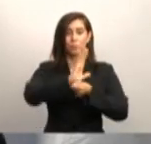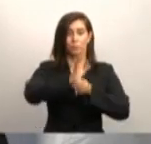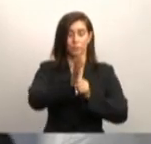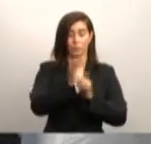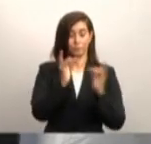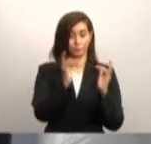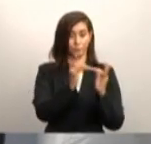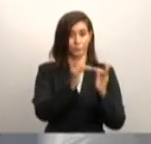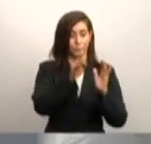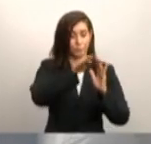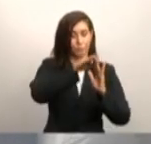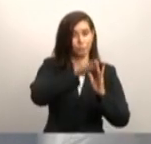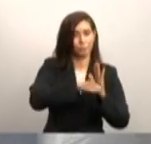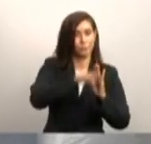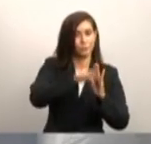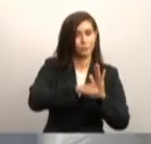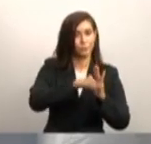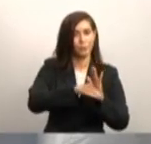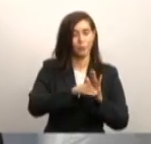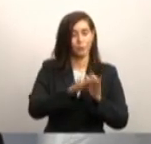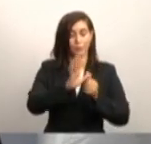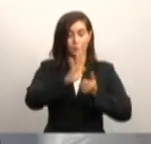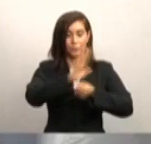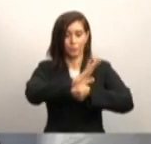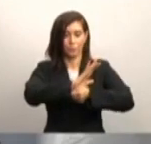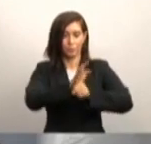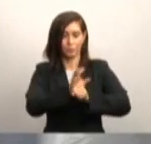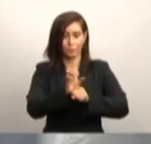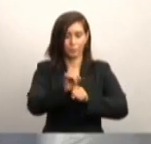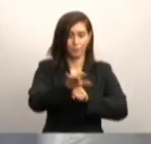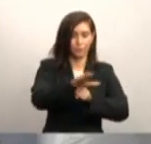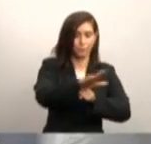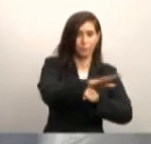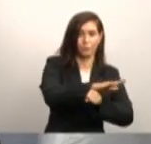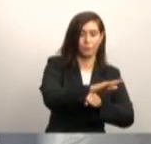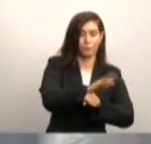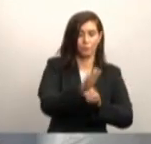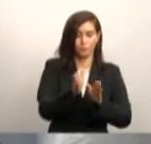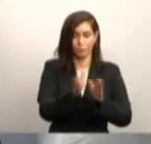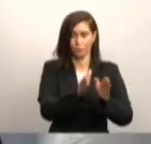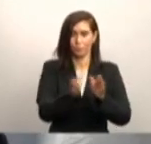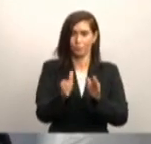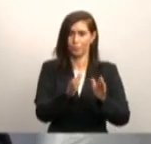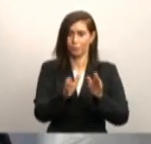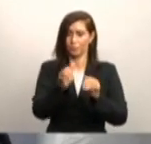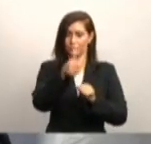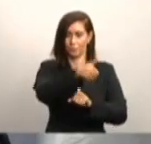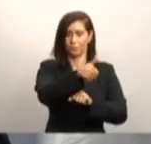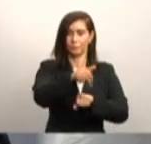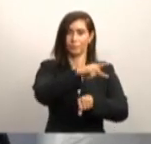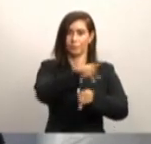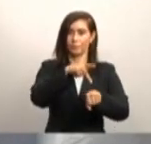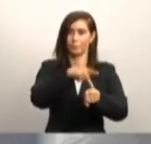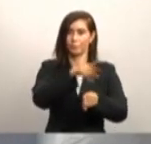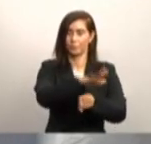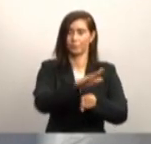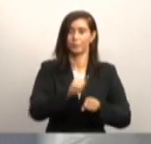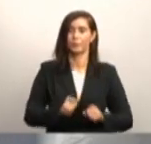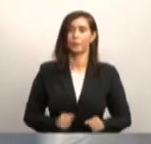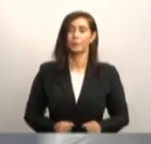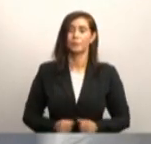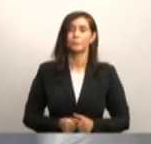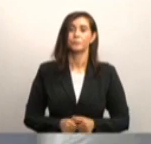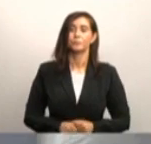hospitalización, el comportamiento epidemiológico de la enfermedad en cada una de estas provincias. Por